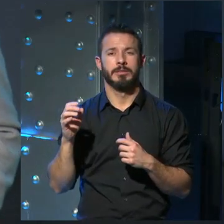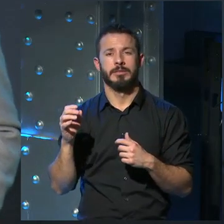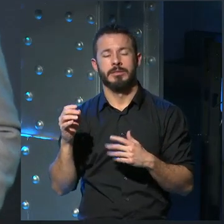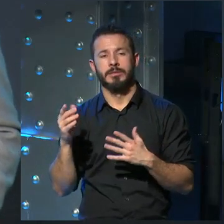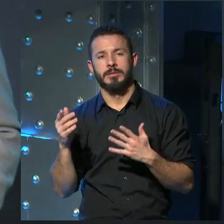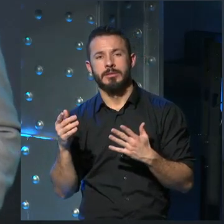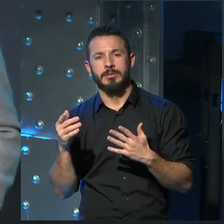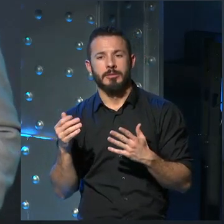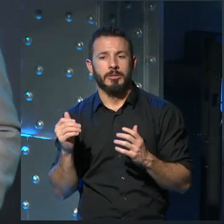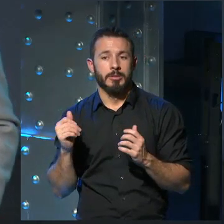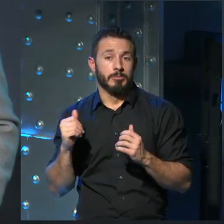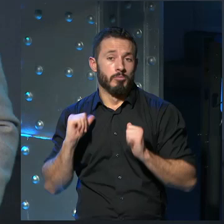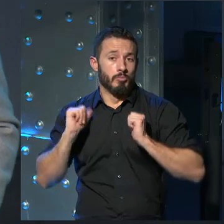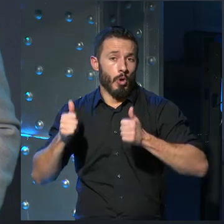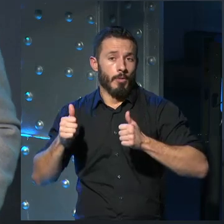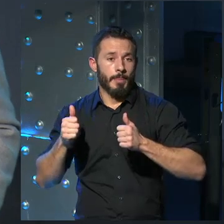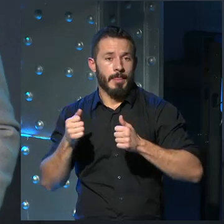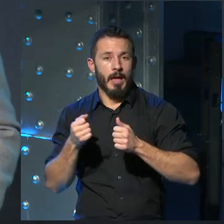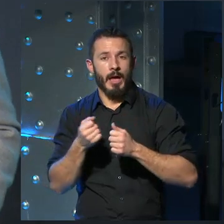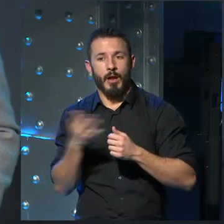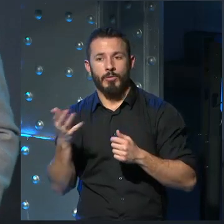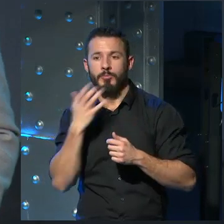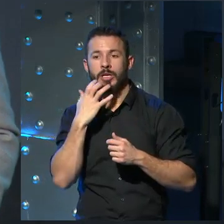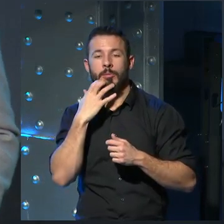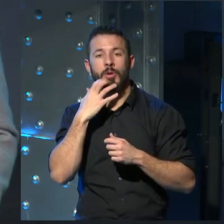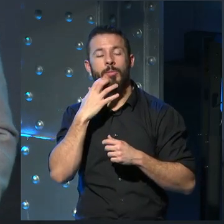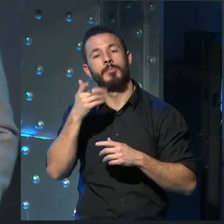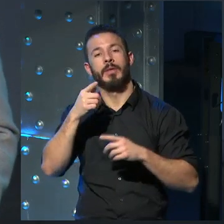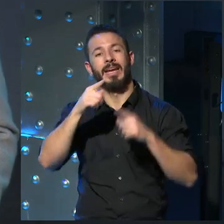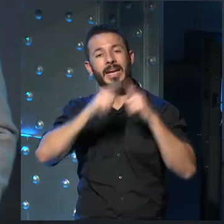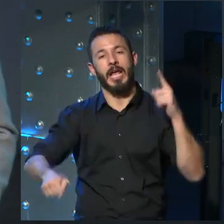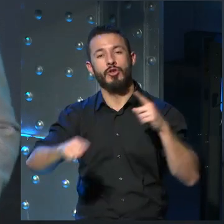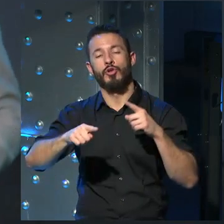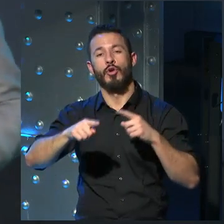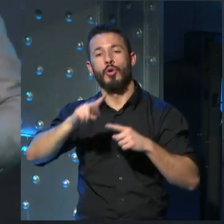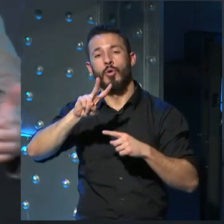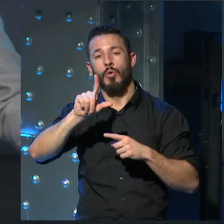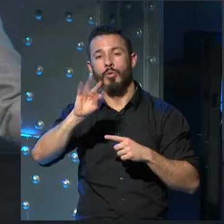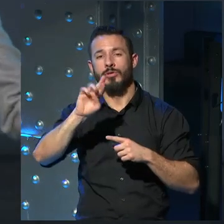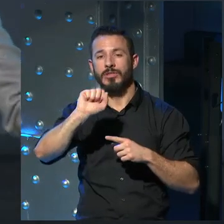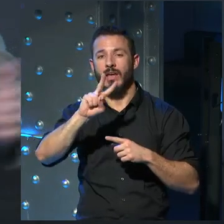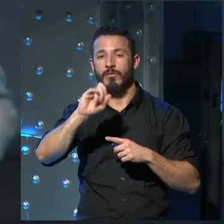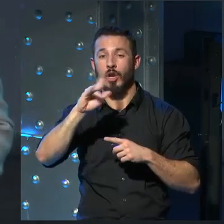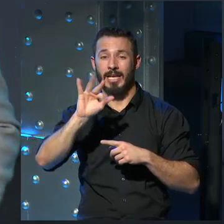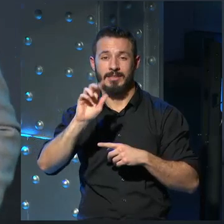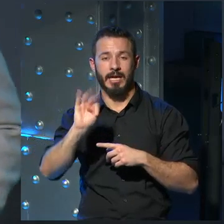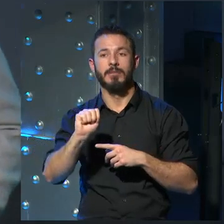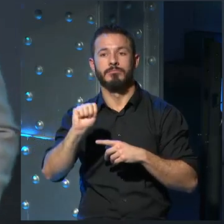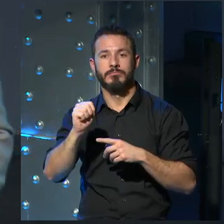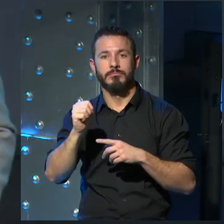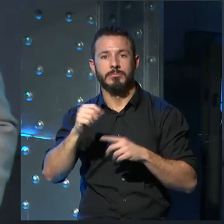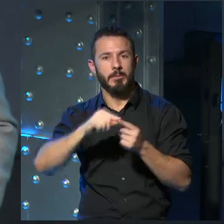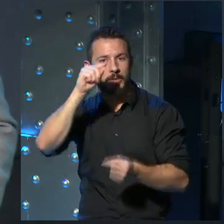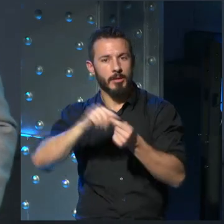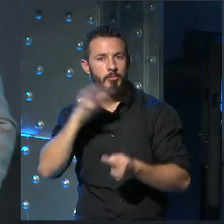ellos pues, medían cosas como los rayos ultravioletas, ¿no? Y como eran los sensores más avanzados, pues esos planteamientos se